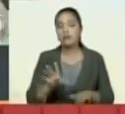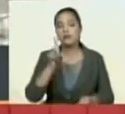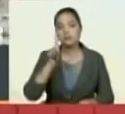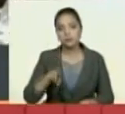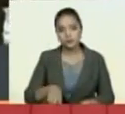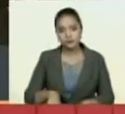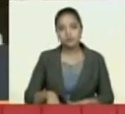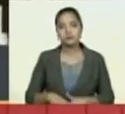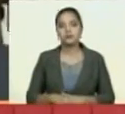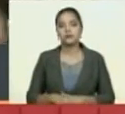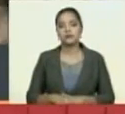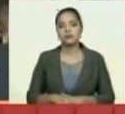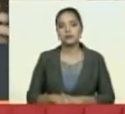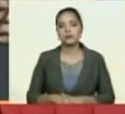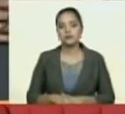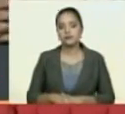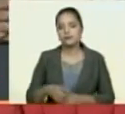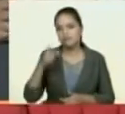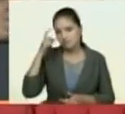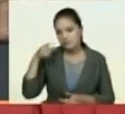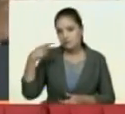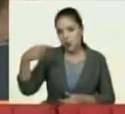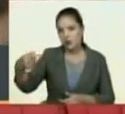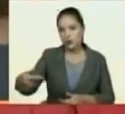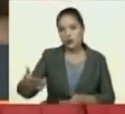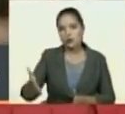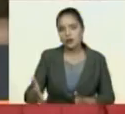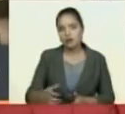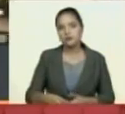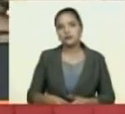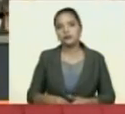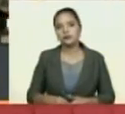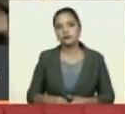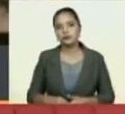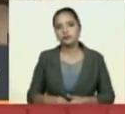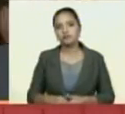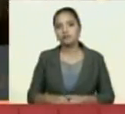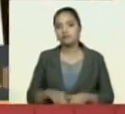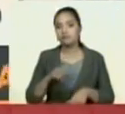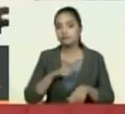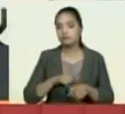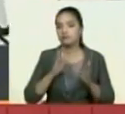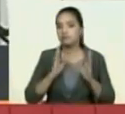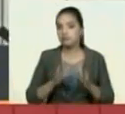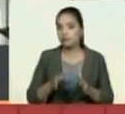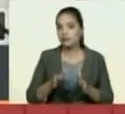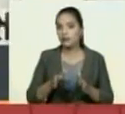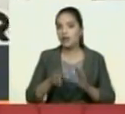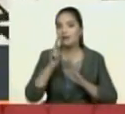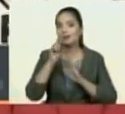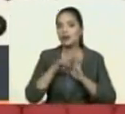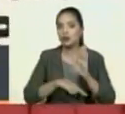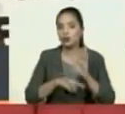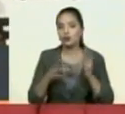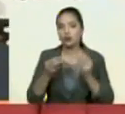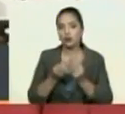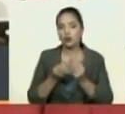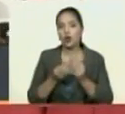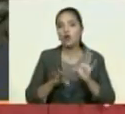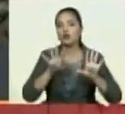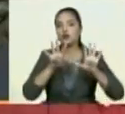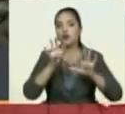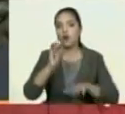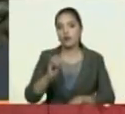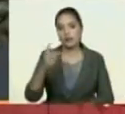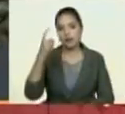también vamos a producir en los próximos días una prórroga a través de una resolución conjunta por 90